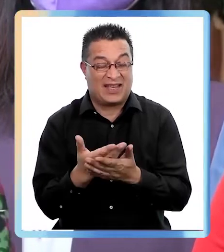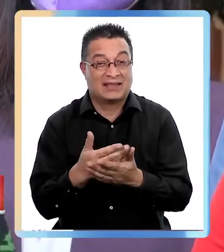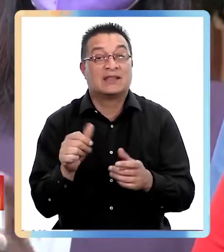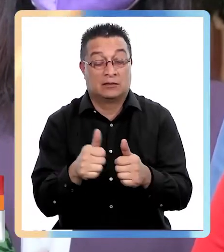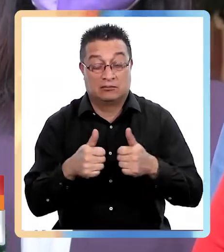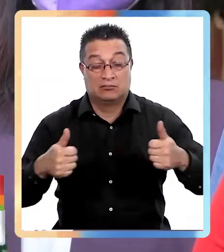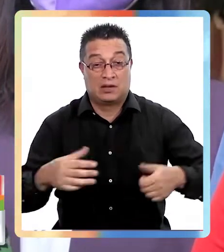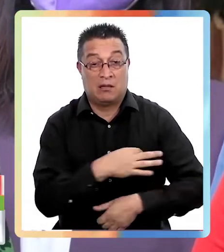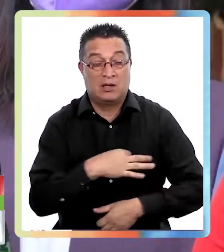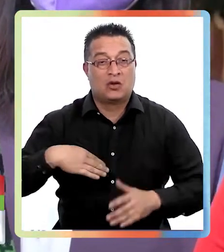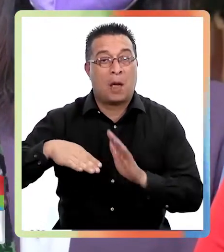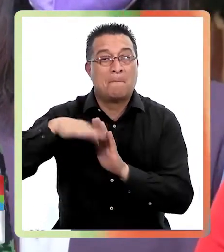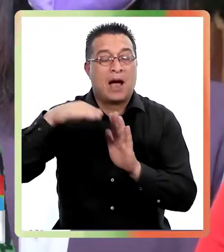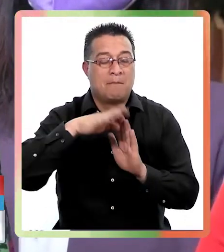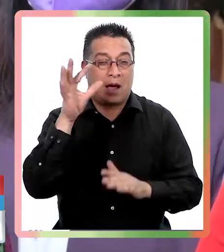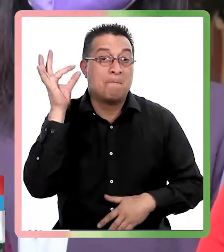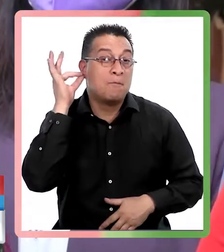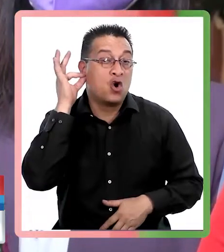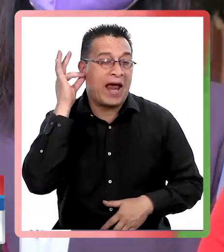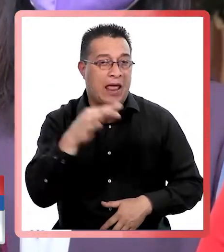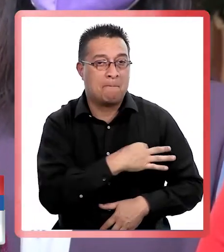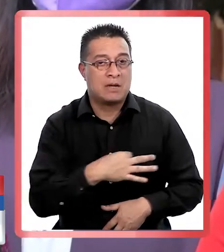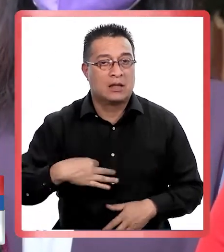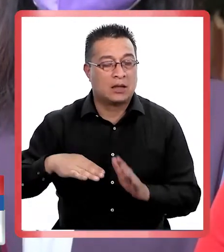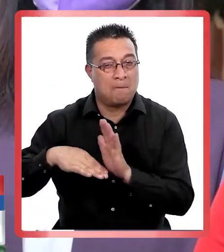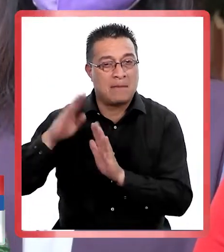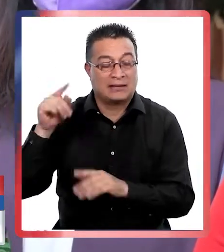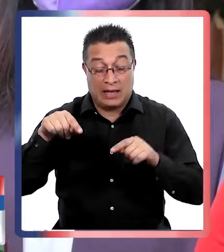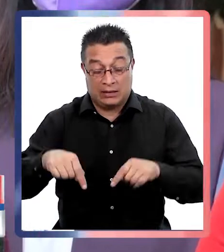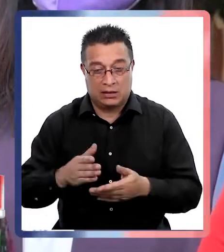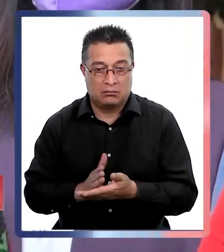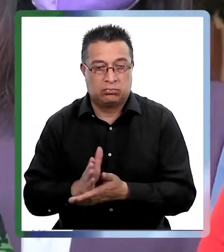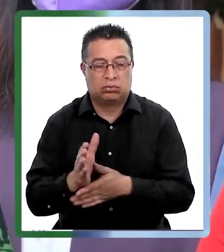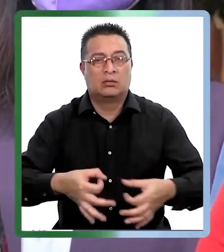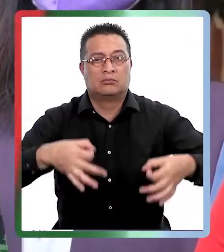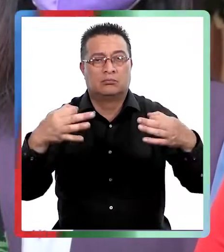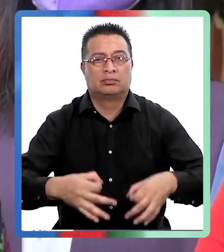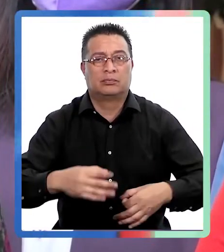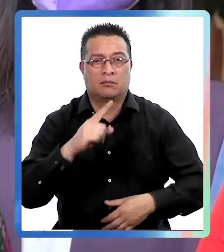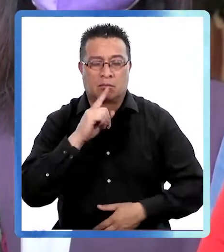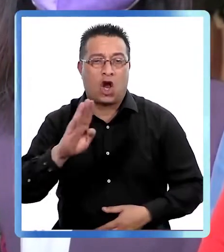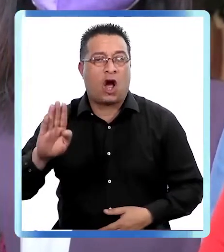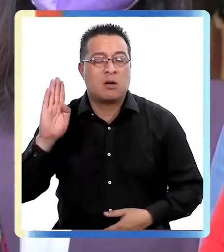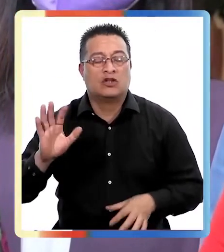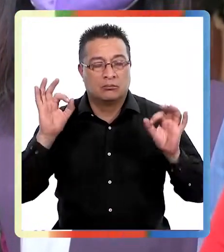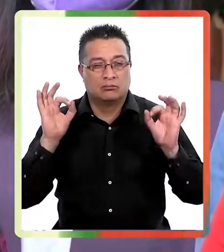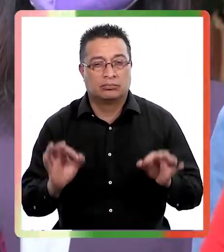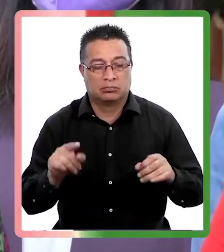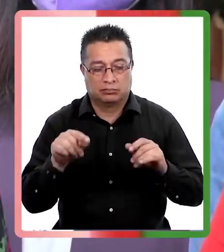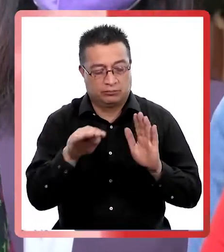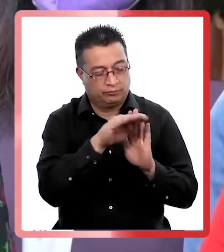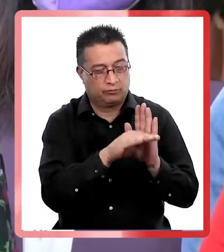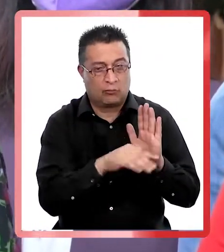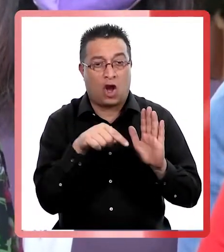gabinete con mayoría de mujeres ministras. Creemos que aquí empieza a materializarse este compromiso y, por cierto,